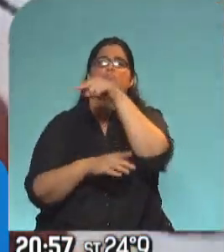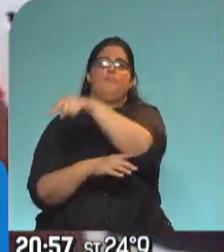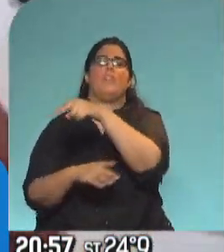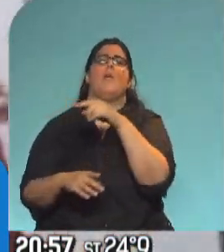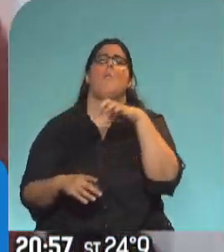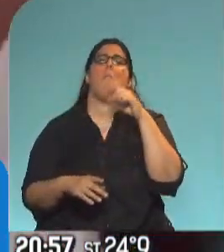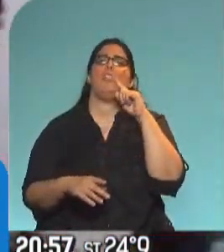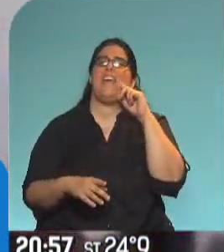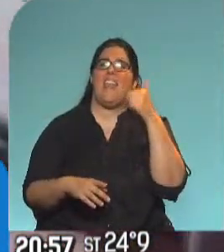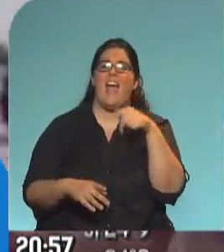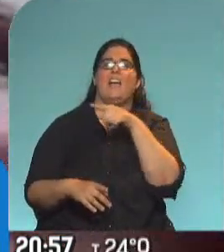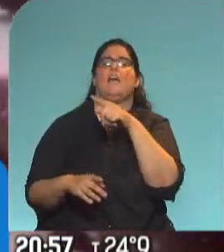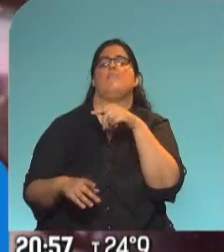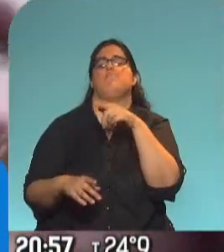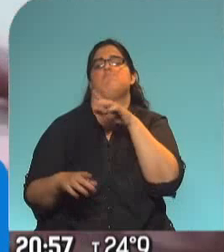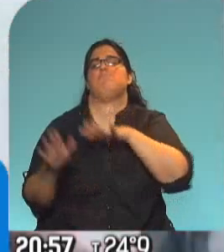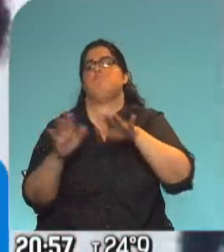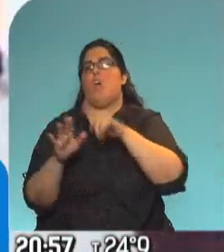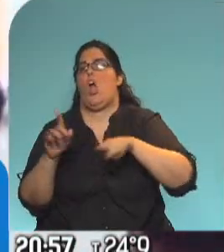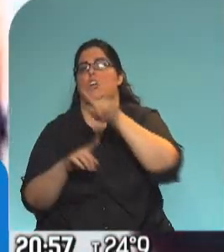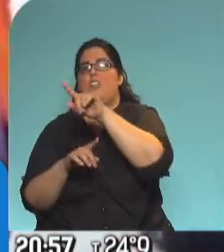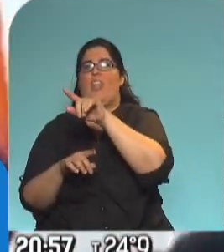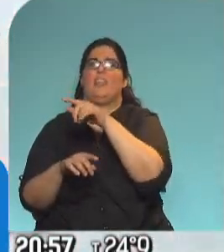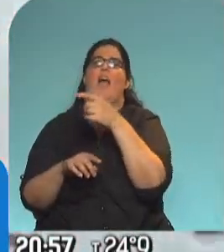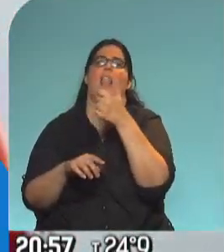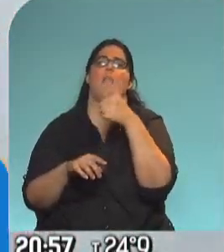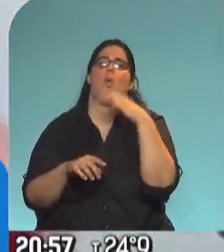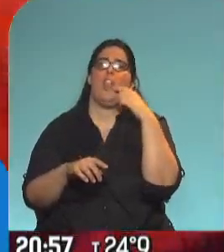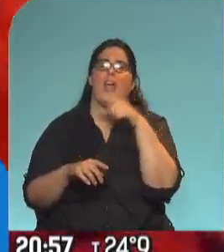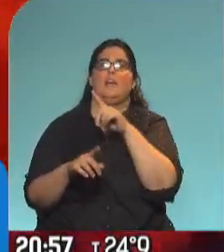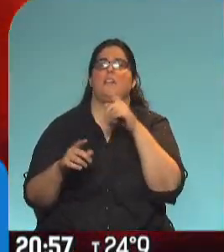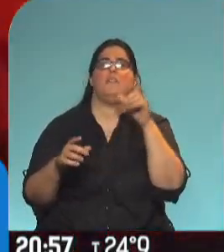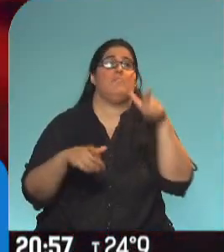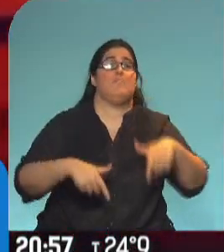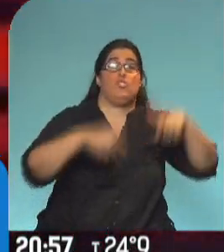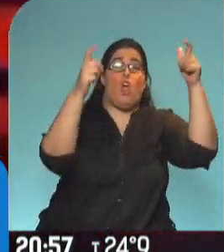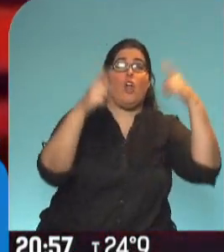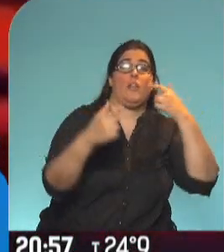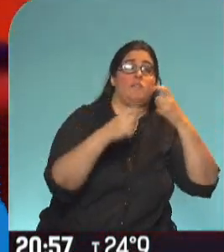la provincia de Kalimantan Occidental, cuando perdió el contacto con la sala de control.